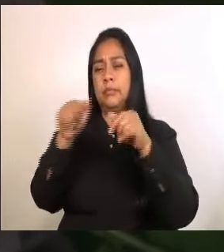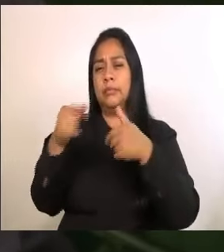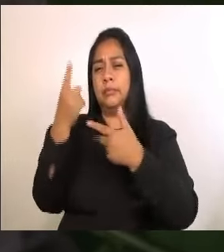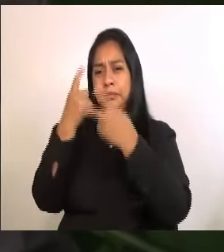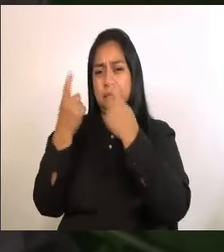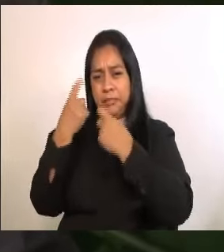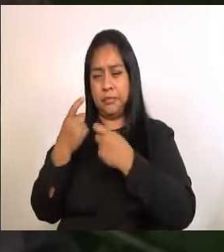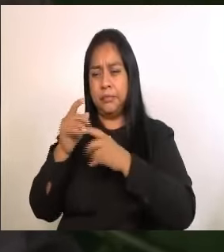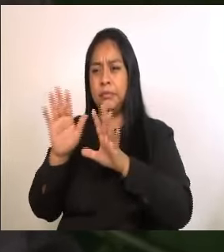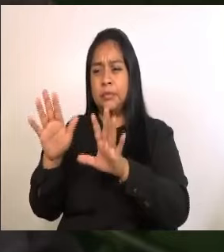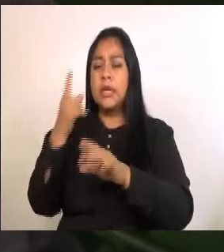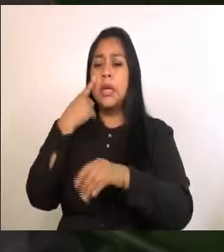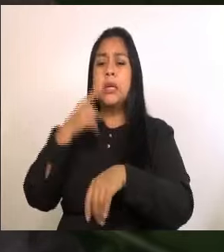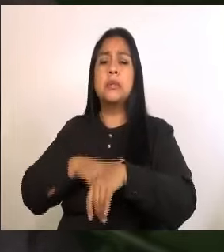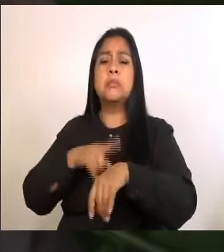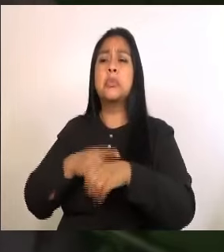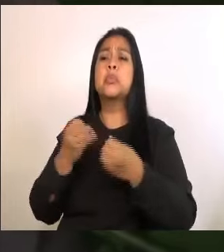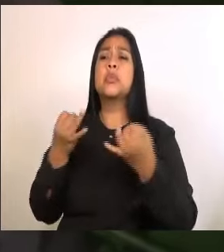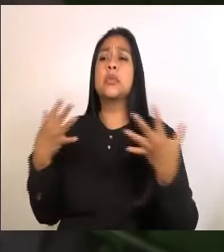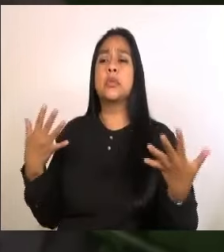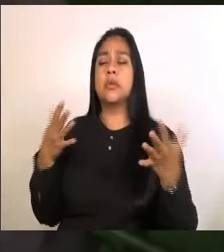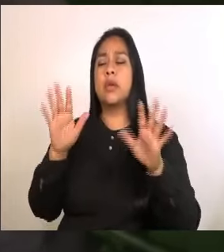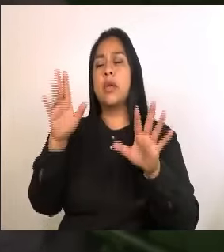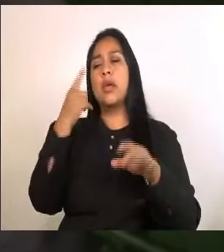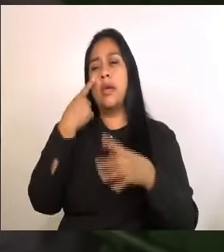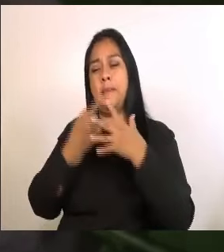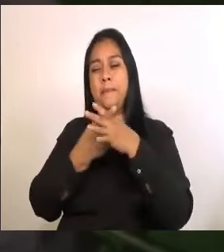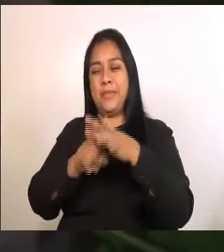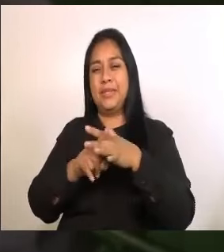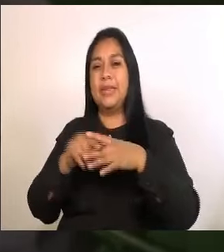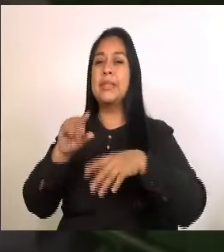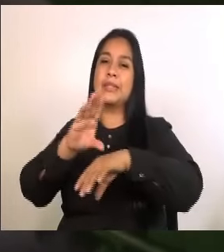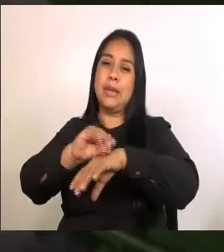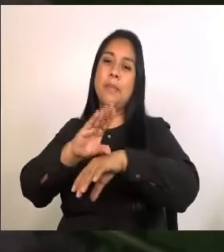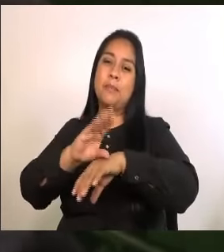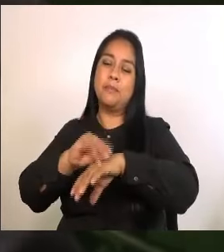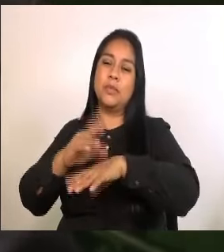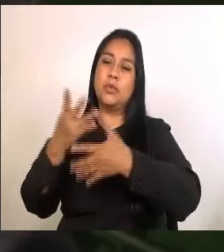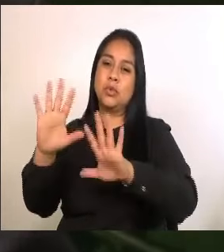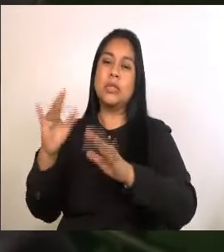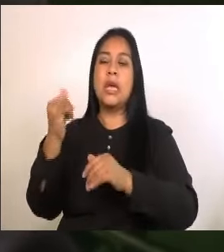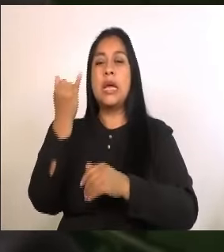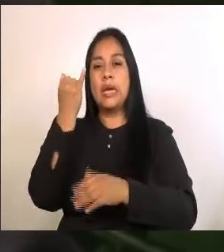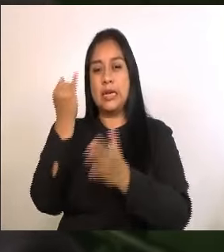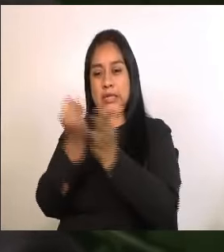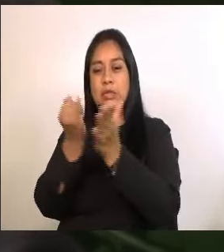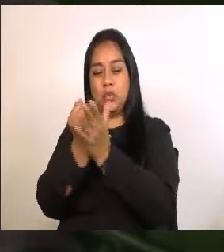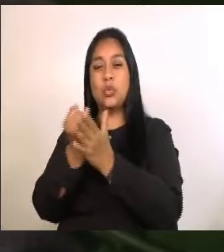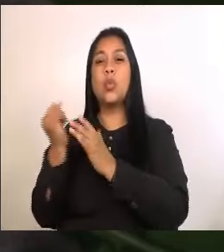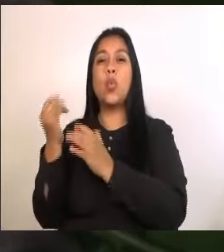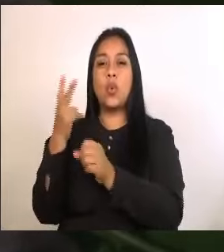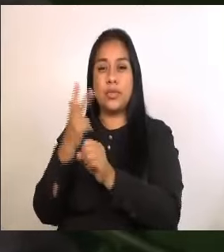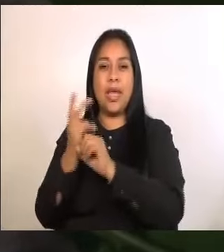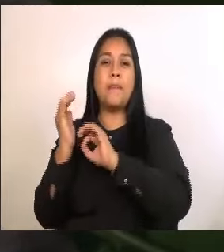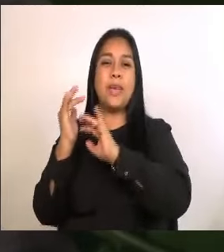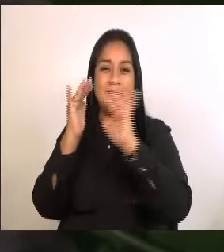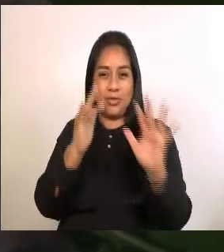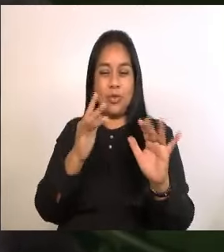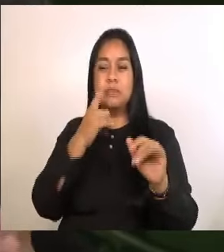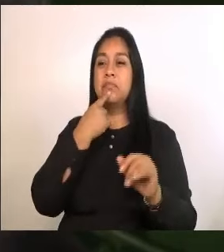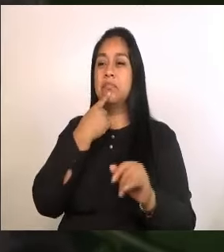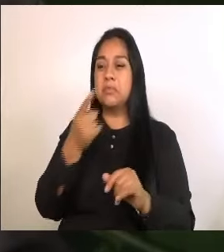preguntas, la temporalidad inicial, como mencionaba, es el permiso que ya el Instituto Guatemalteco de Migración concedió de 90